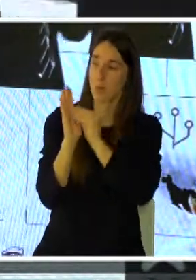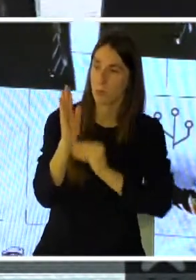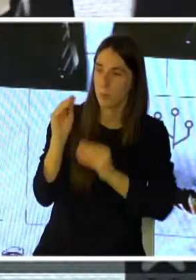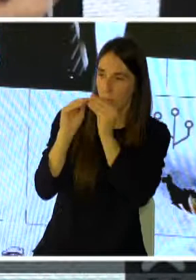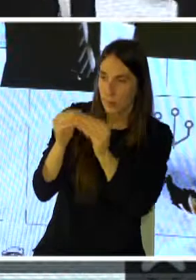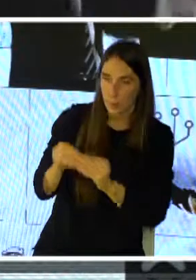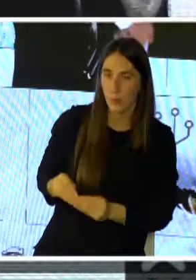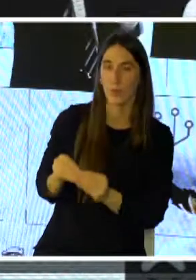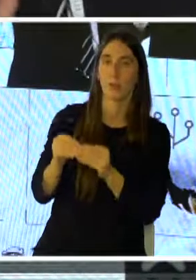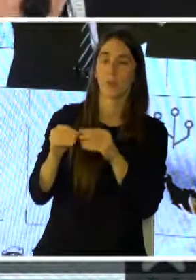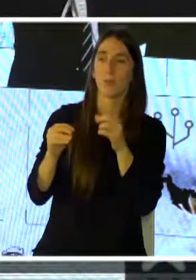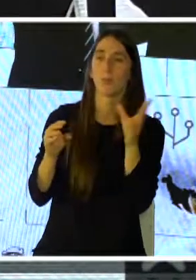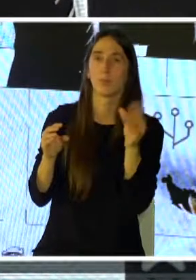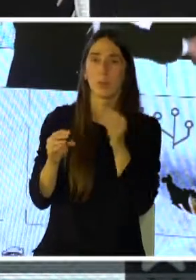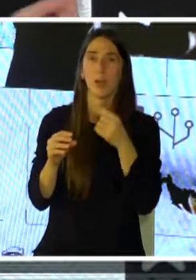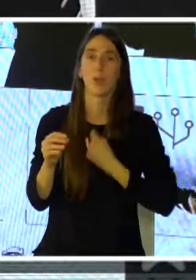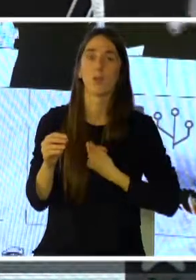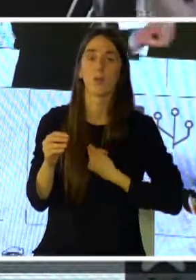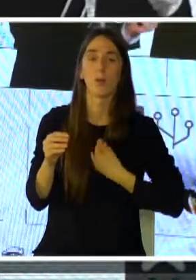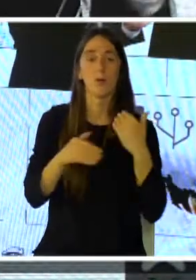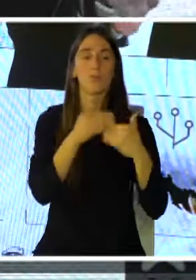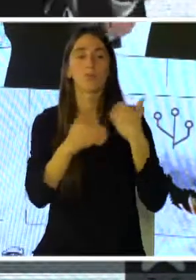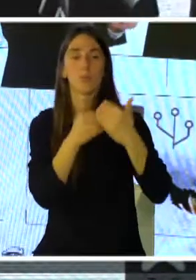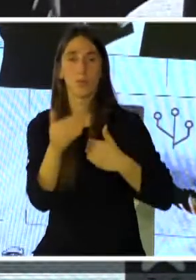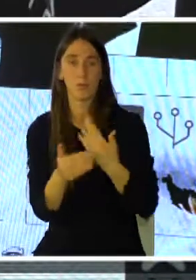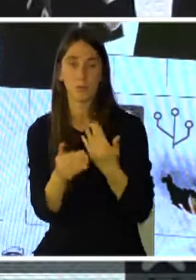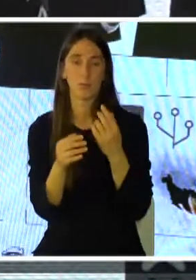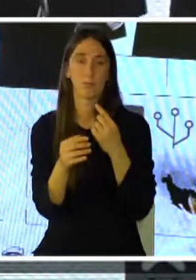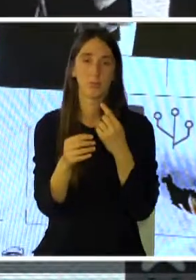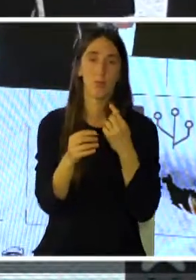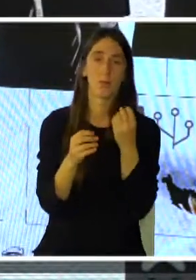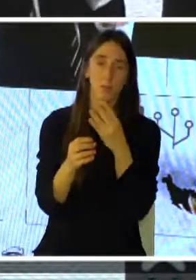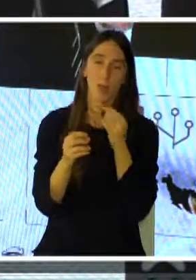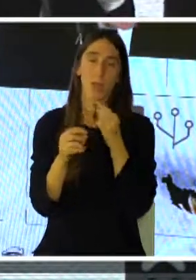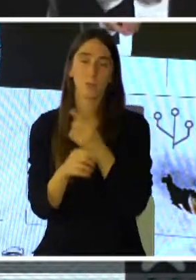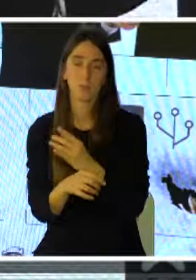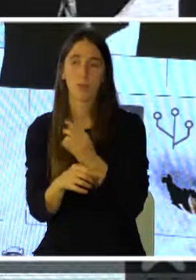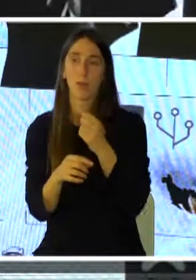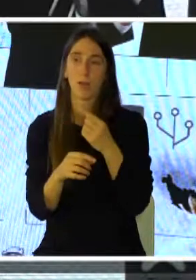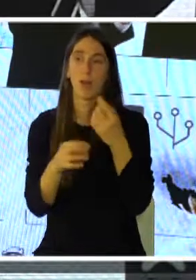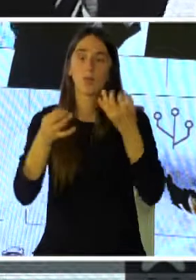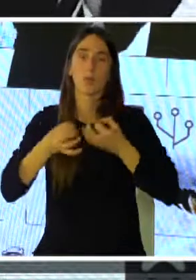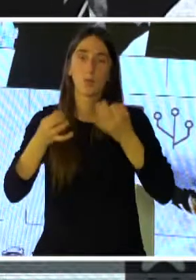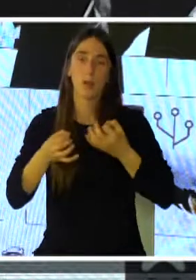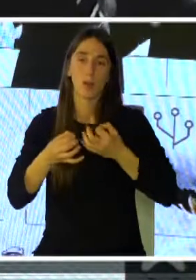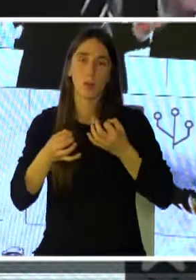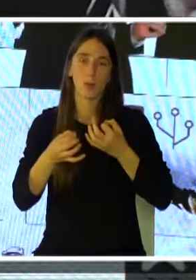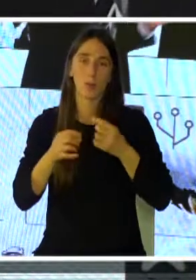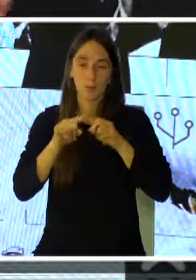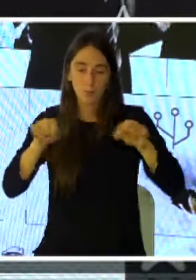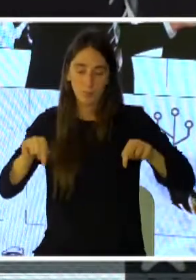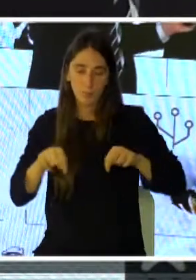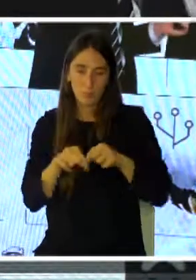lo que presupuestamos, pero también cómo se viene ejecutando esa presupuestación para asegurarnos justamente que estemos dentro del marco